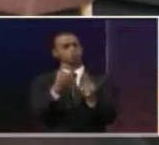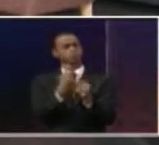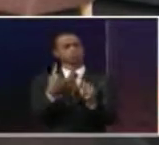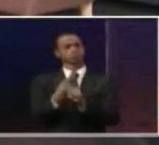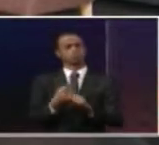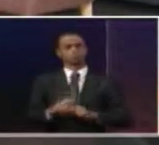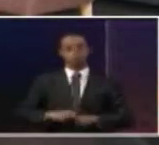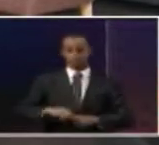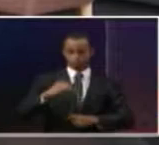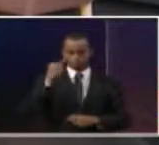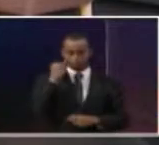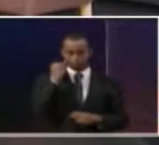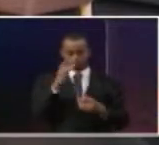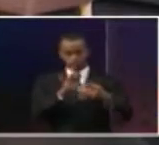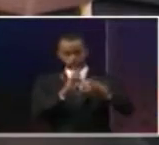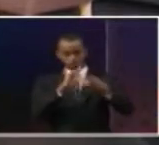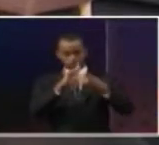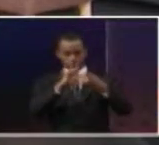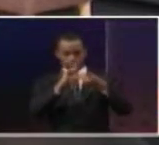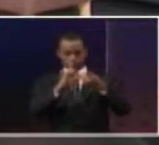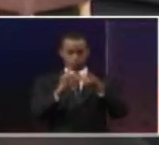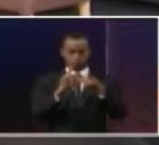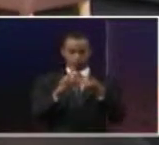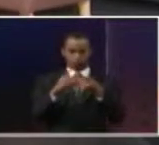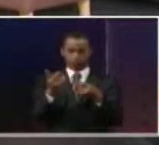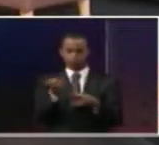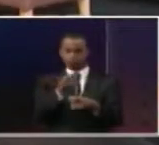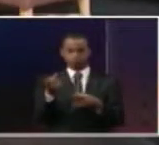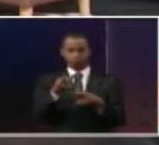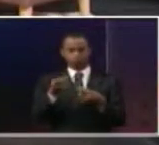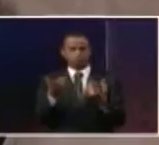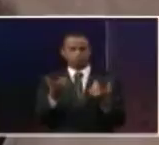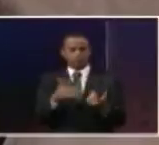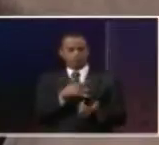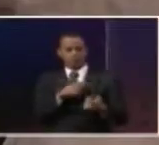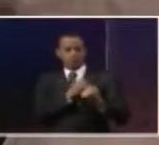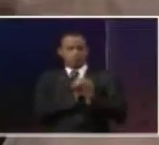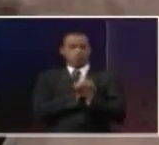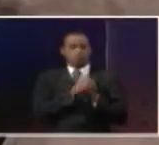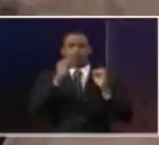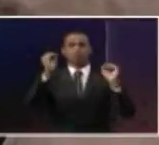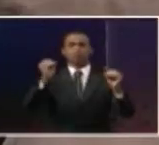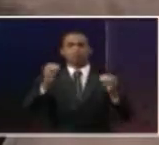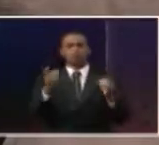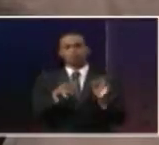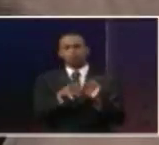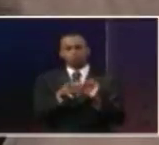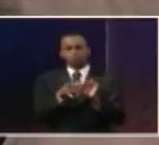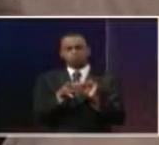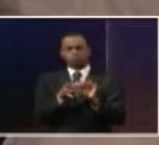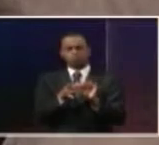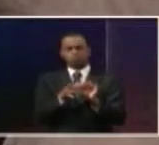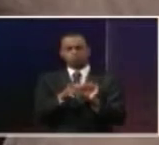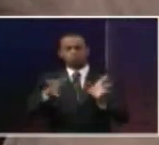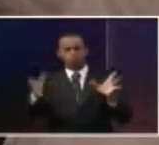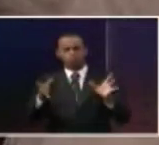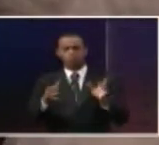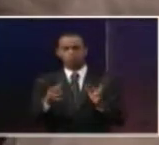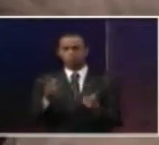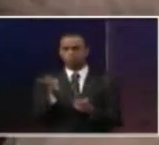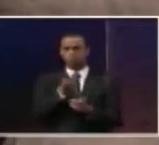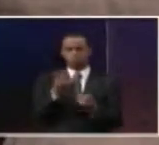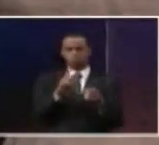la relación se terminó porque ambos ya no sentíamos el amor, porque entendimos que ya no había una empatía entre nosotros